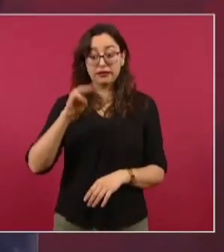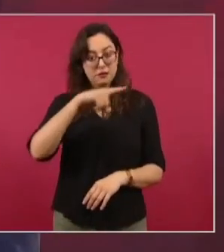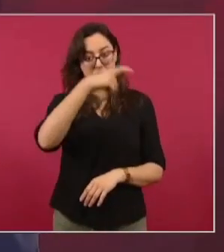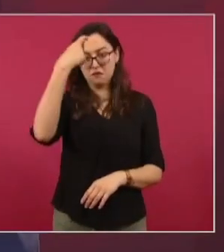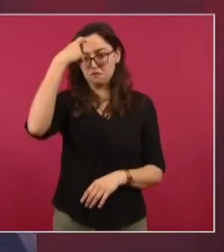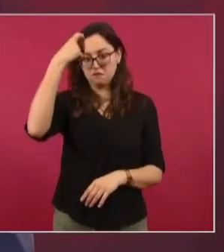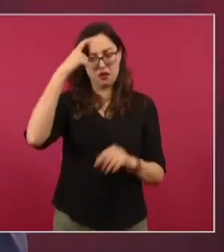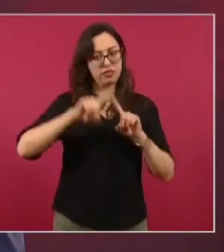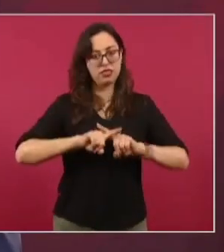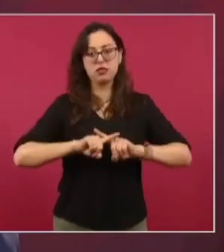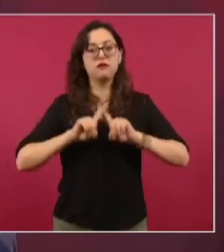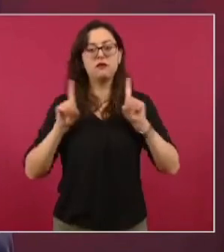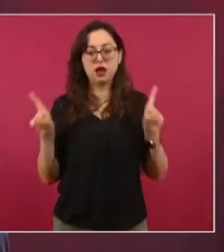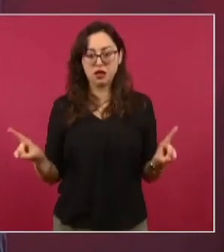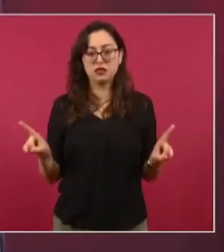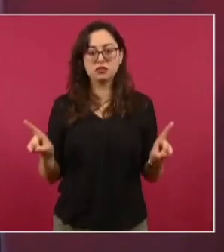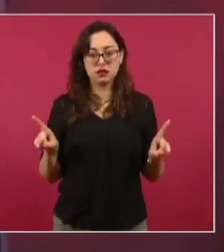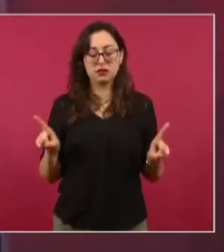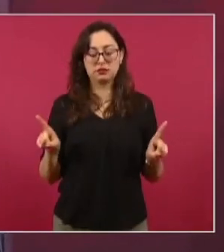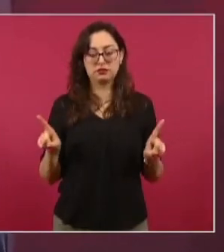me envió una carta